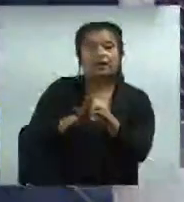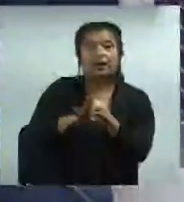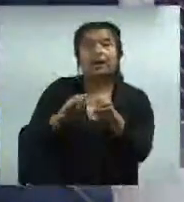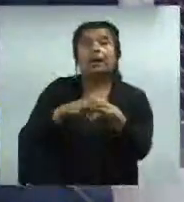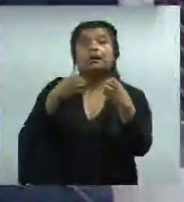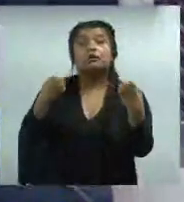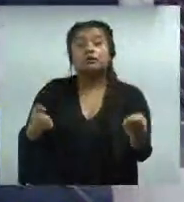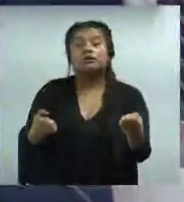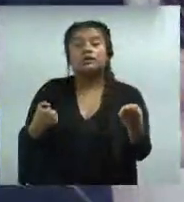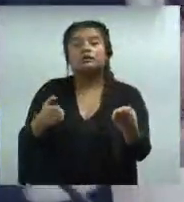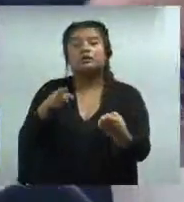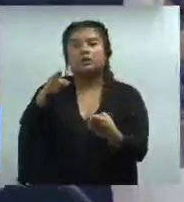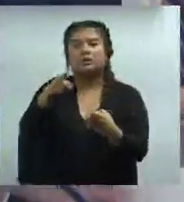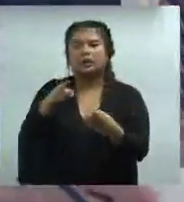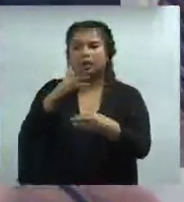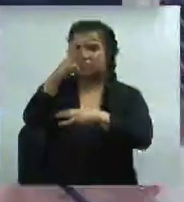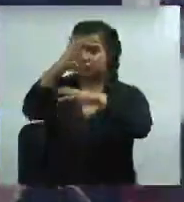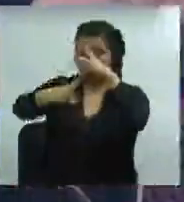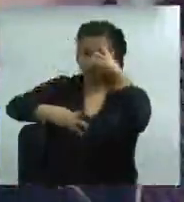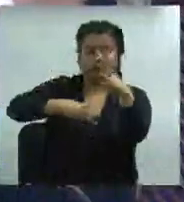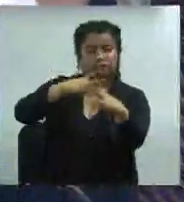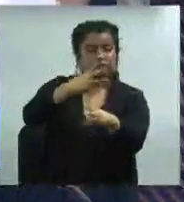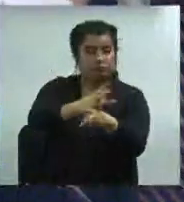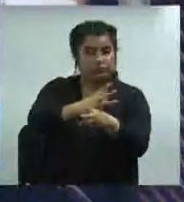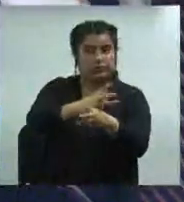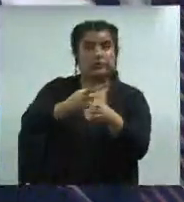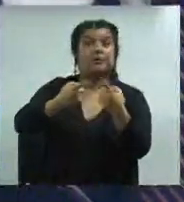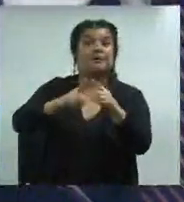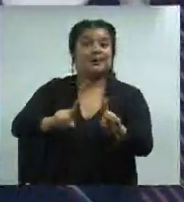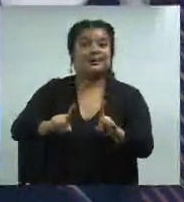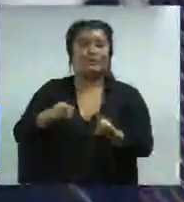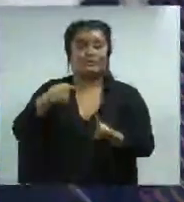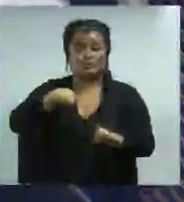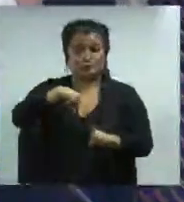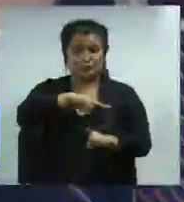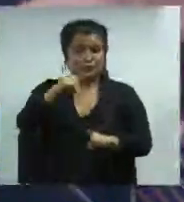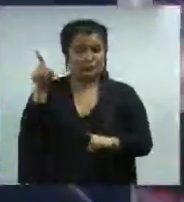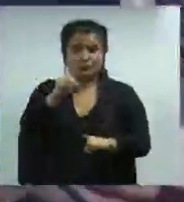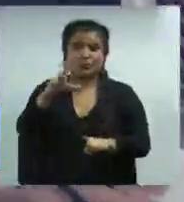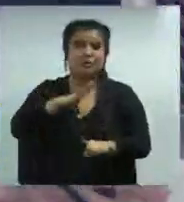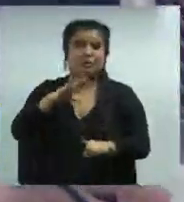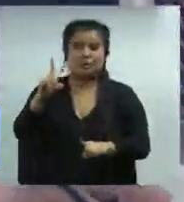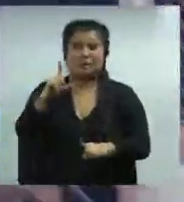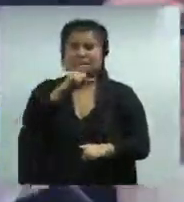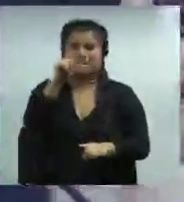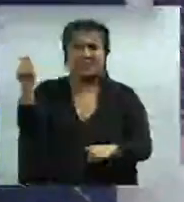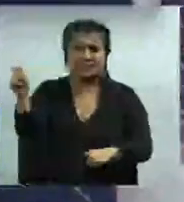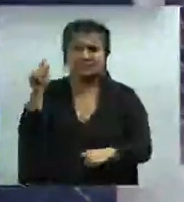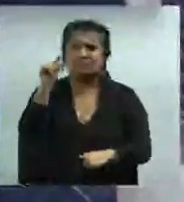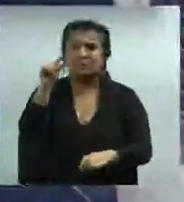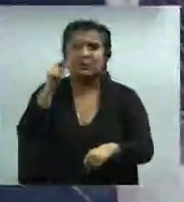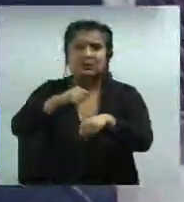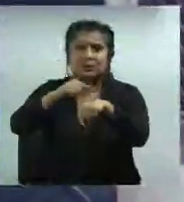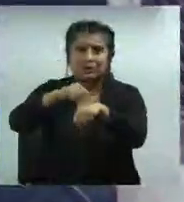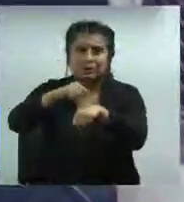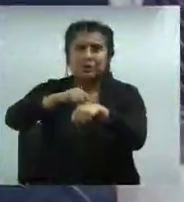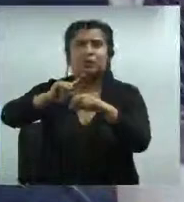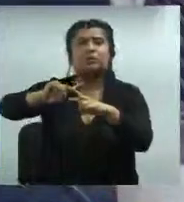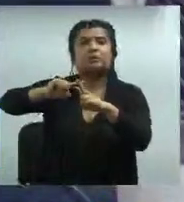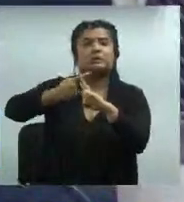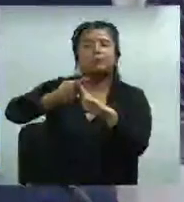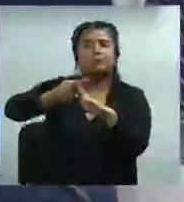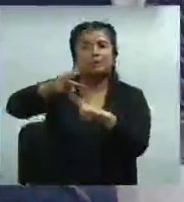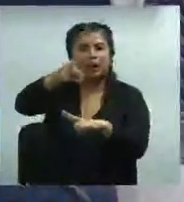estado pues a nivel mundial, pero no teníamos ni un mes, creo yo, no, muy poco tiempo cuando empezamos a